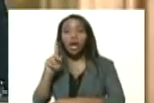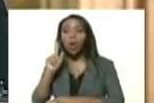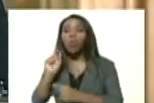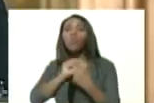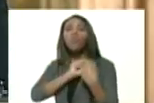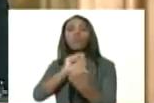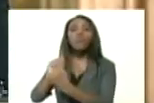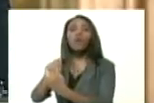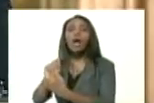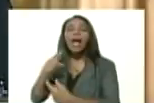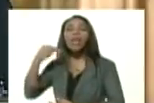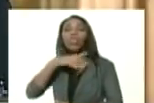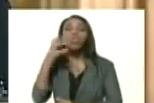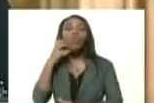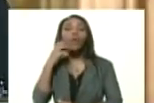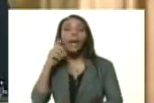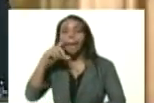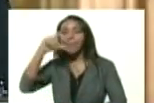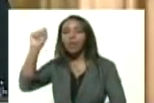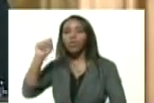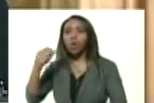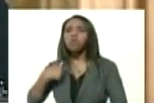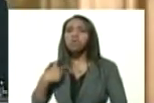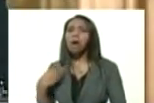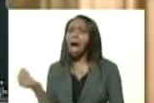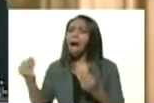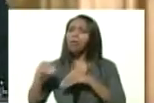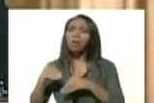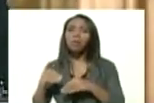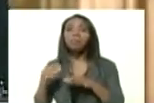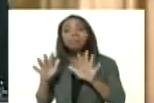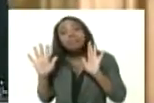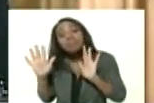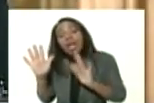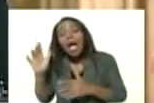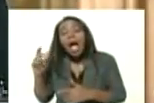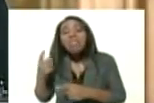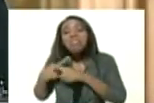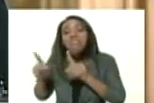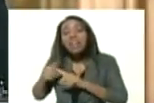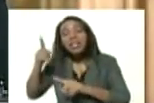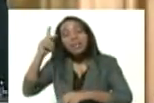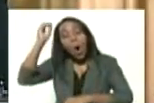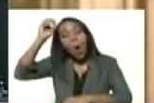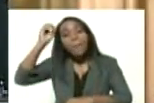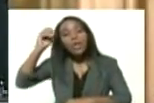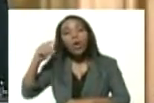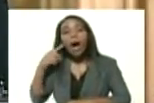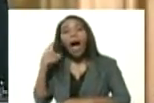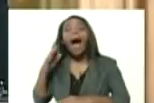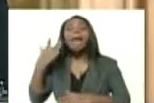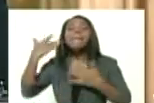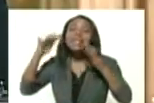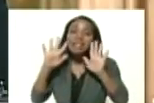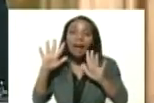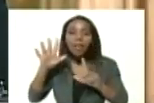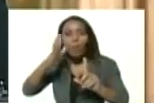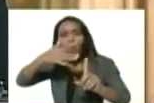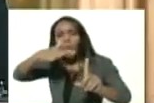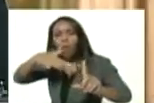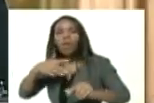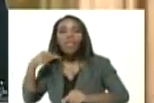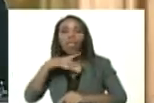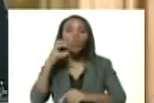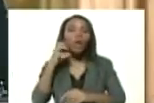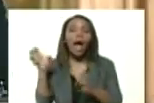duque y maduro estoy de acuerdo a pesar de todas las diferencias a pesar de la conspiración de duke a pesar del apoyo de